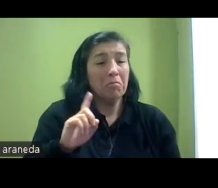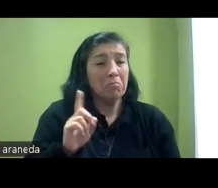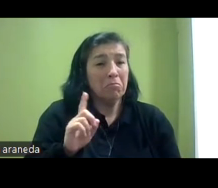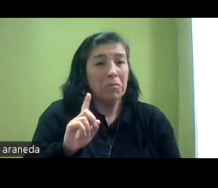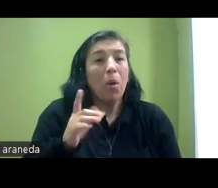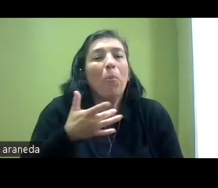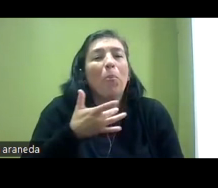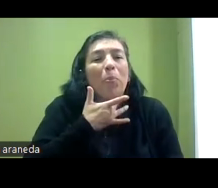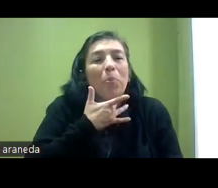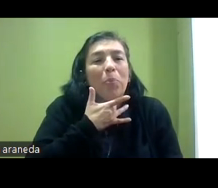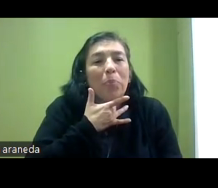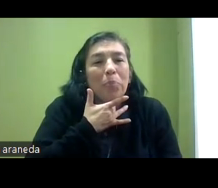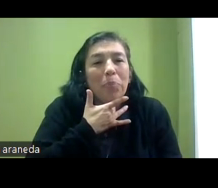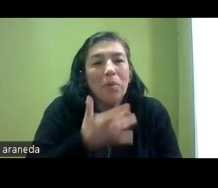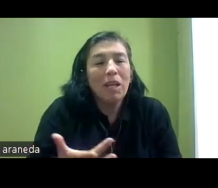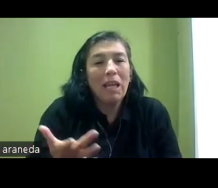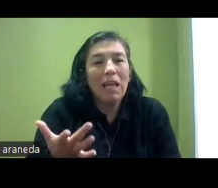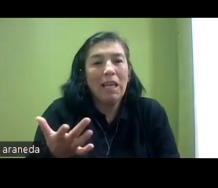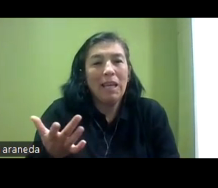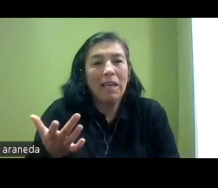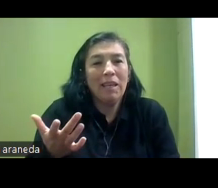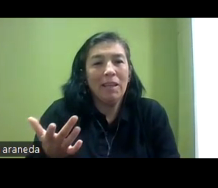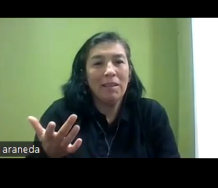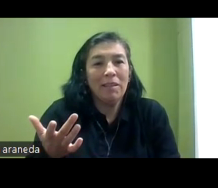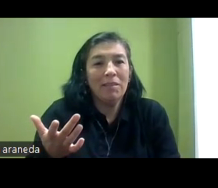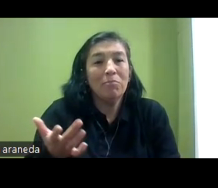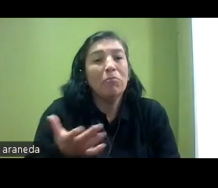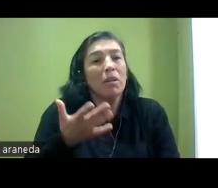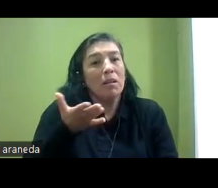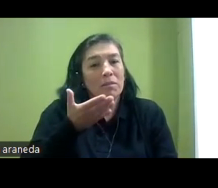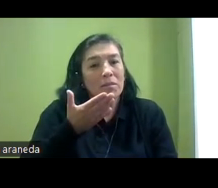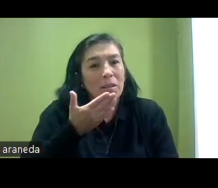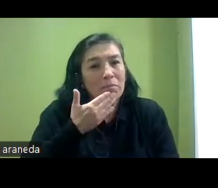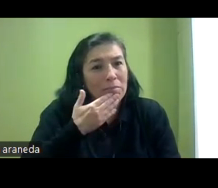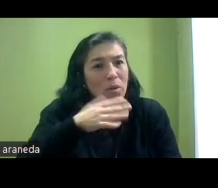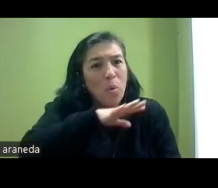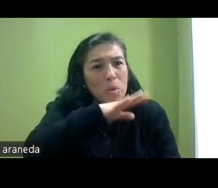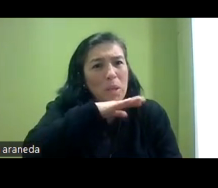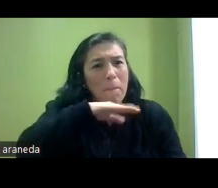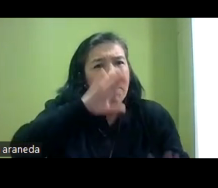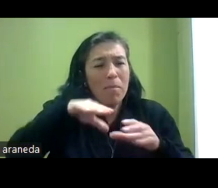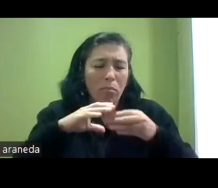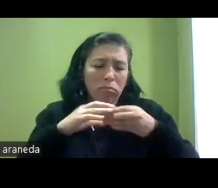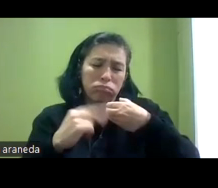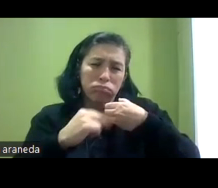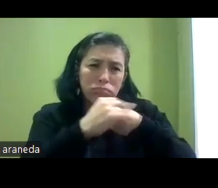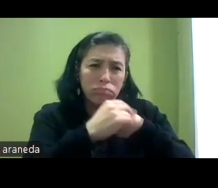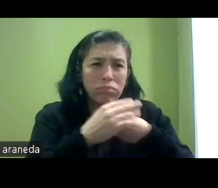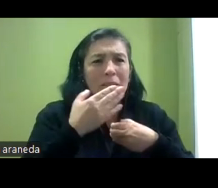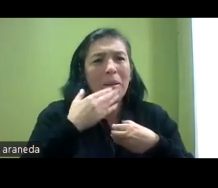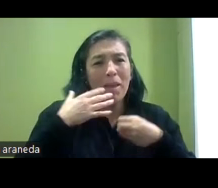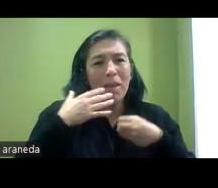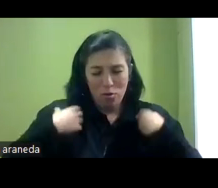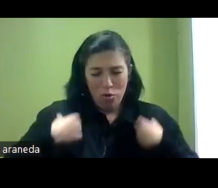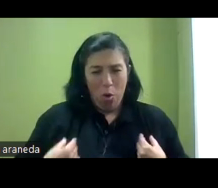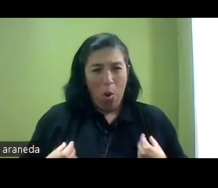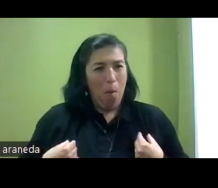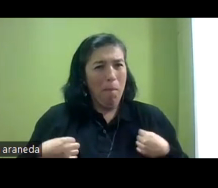porque mm, hacen uso del mismo tipo de cerámica, se visten de la misma forma,